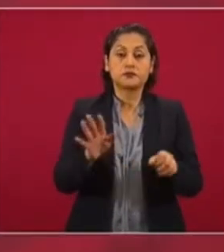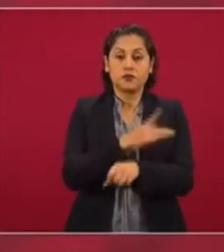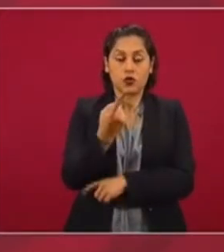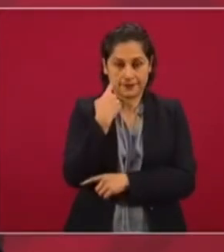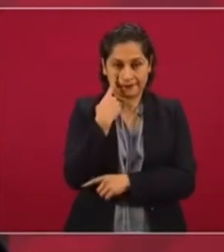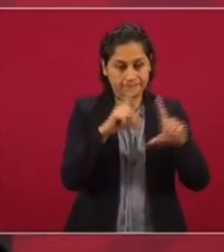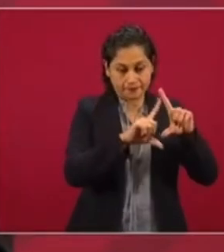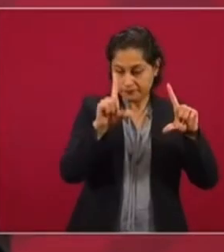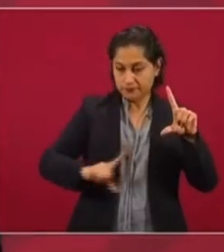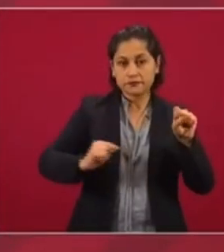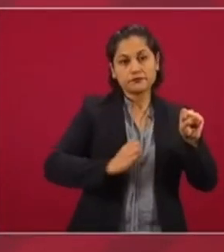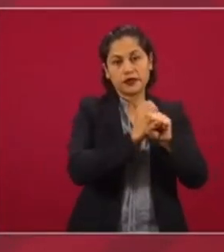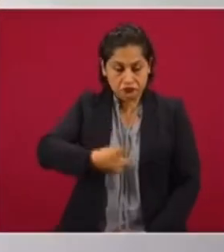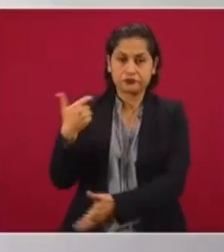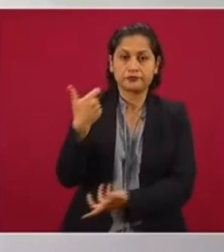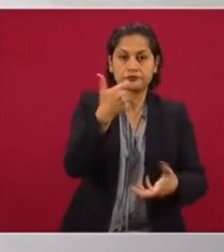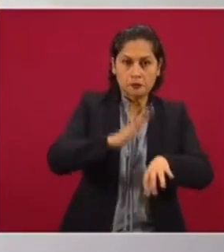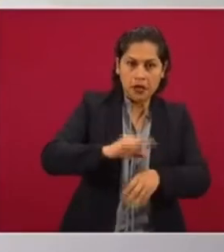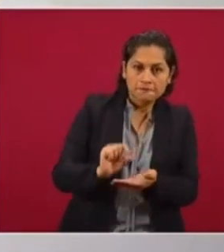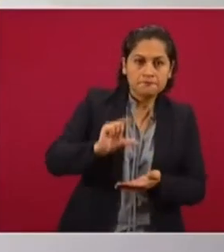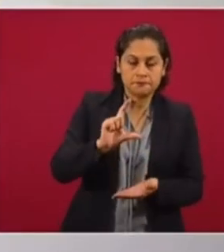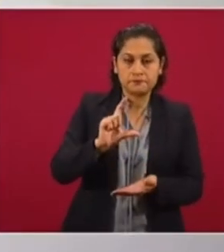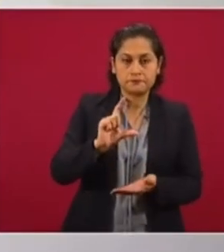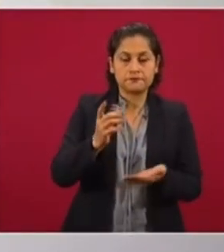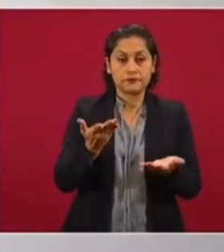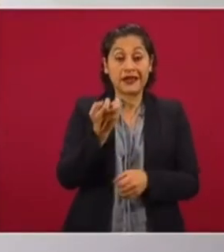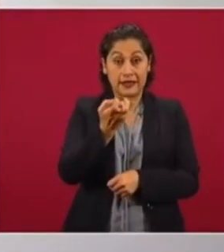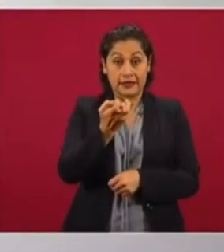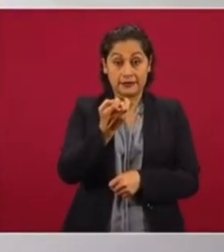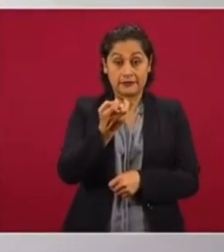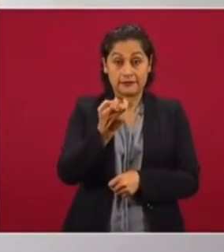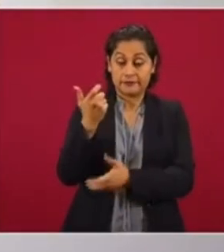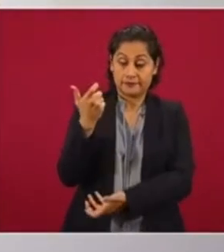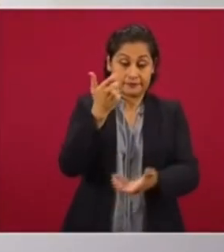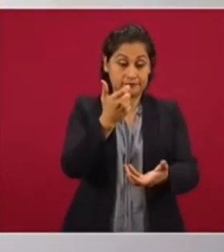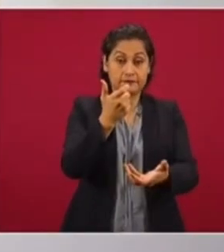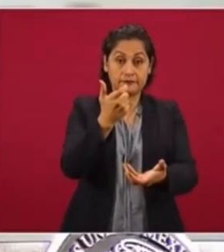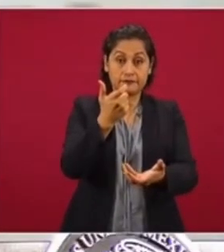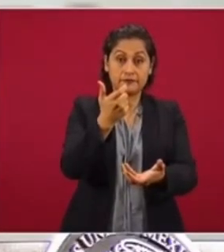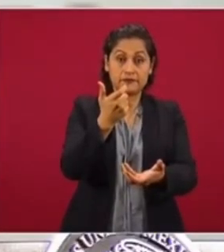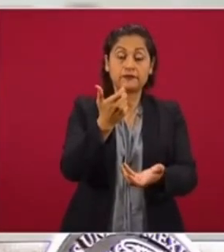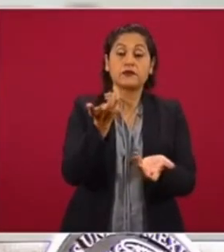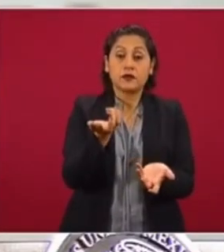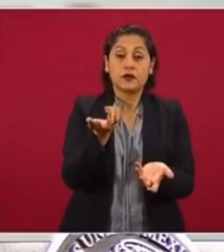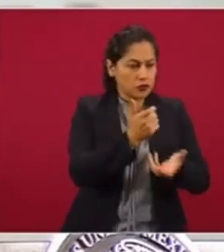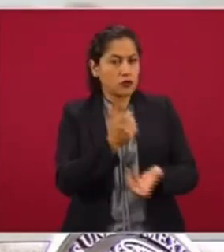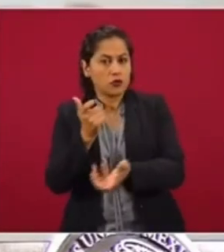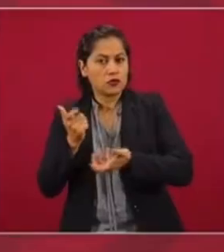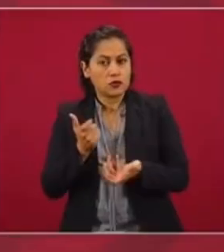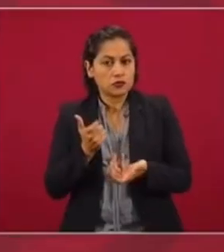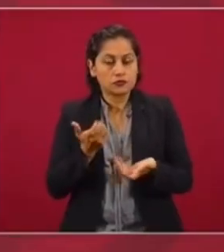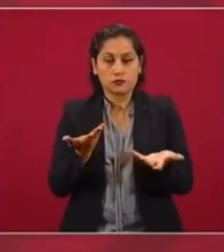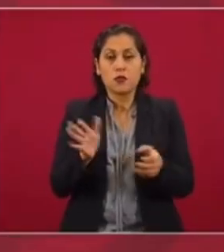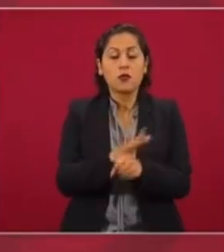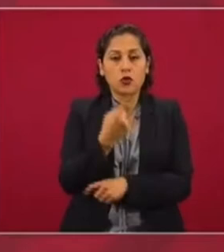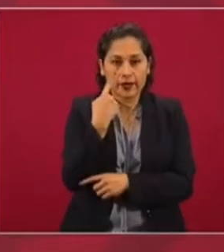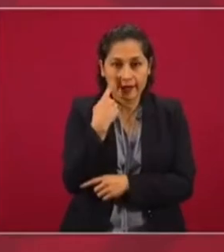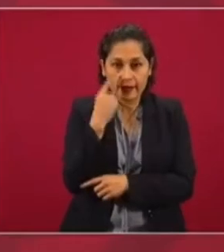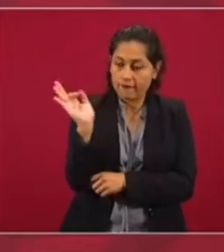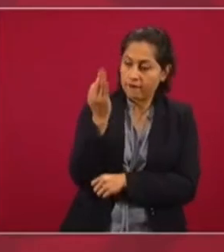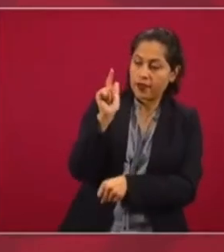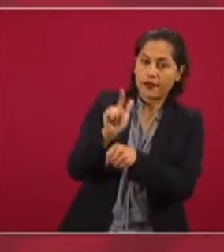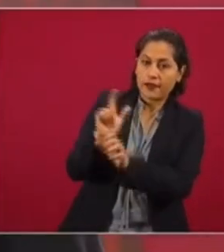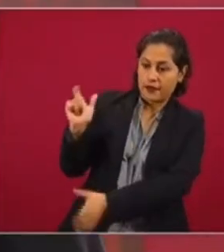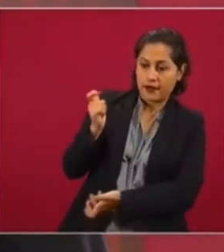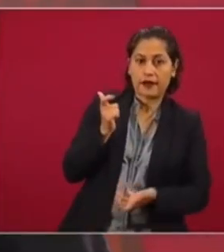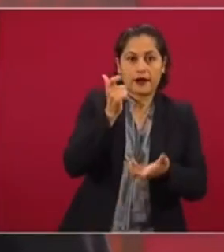que solicitan más recursos y esos recursos pues son los que se entregan a otros estados, porque el presupuesto federal no se